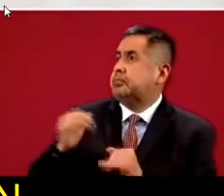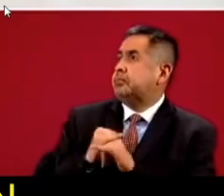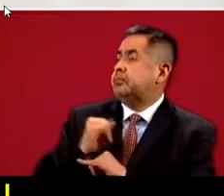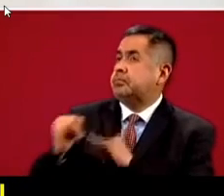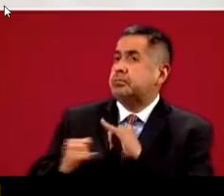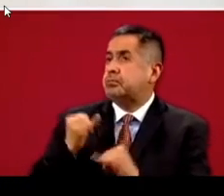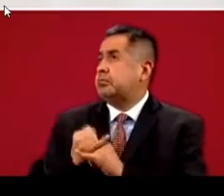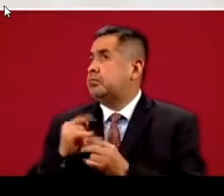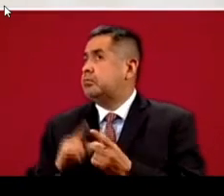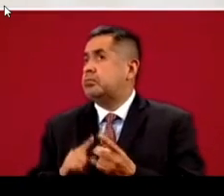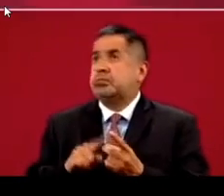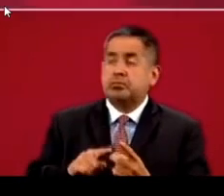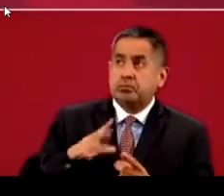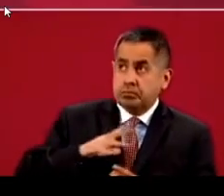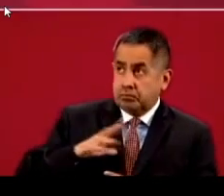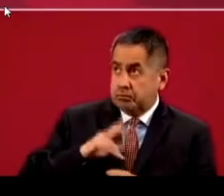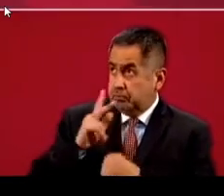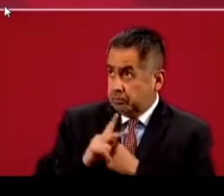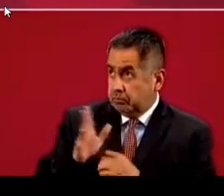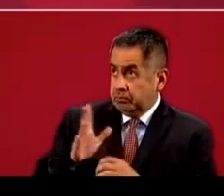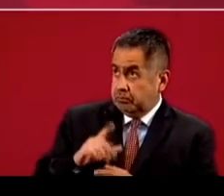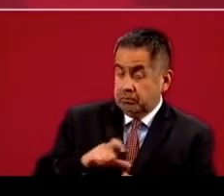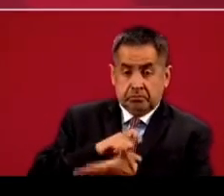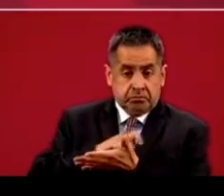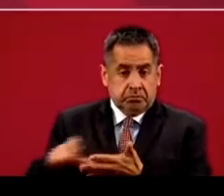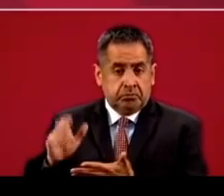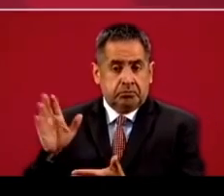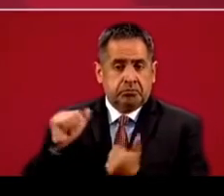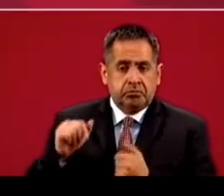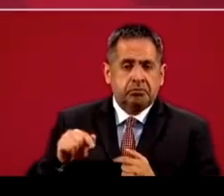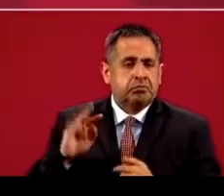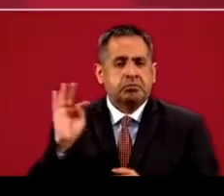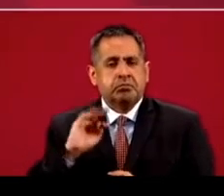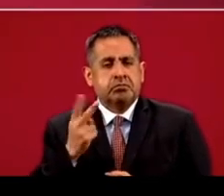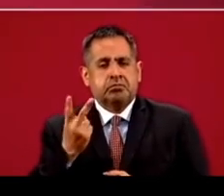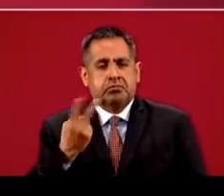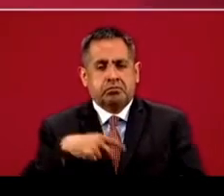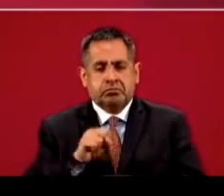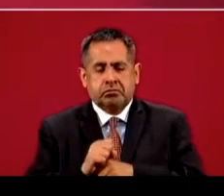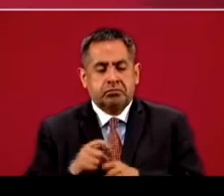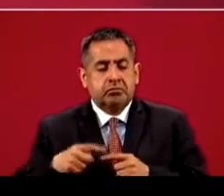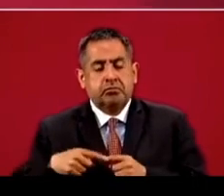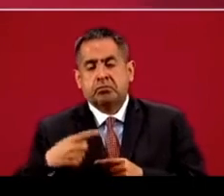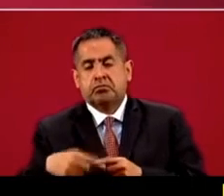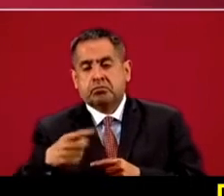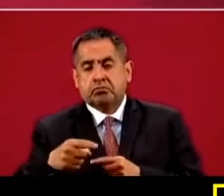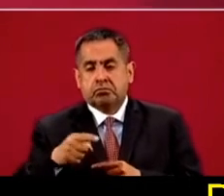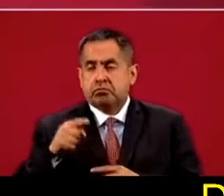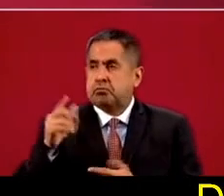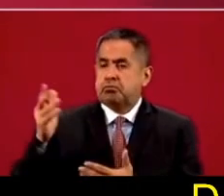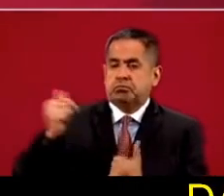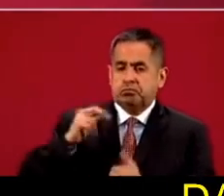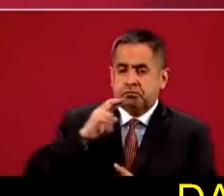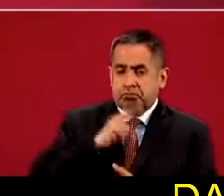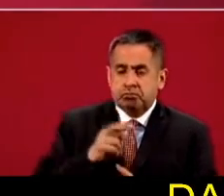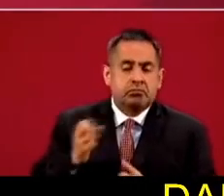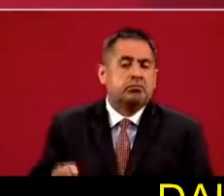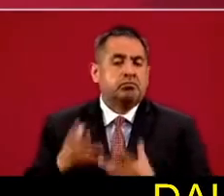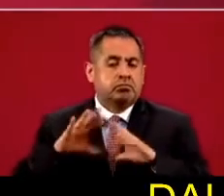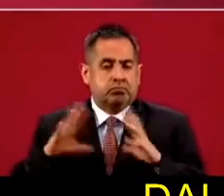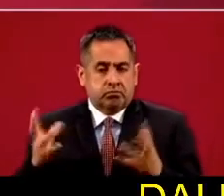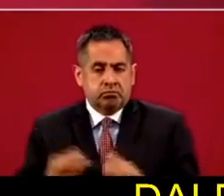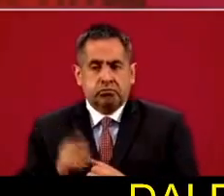los tiene ya en un momento, tal vez en un par de semanas, la respuesta de cuántas